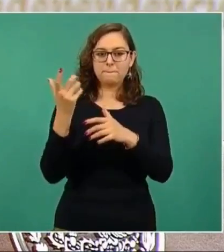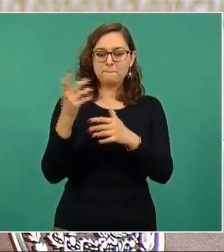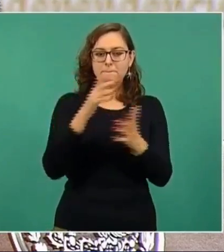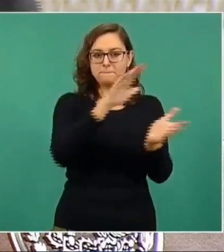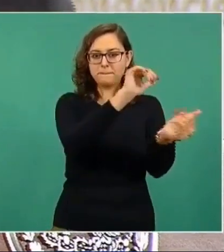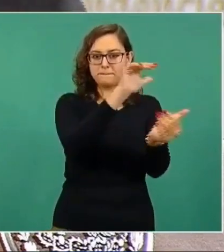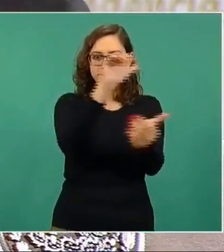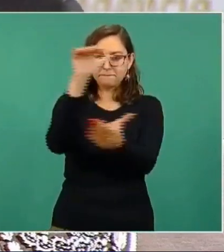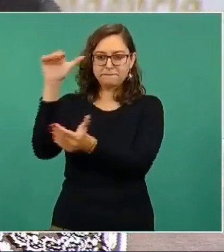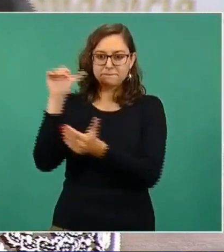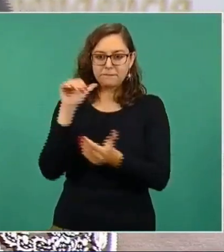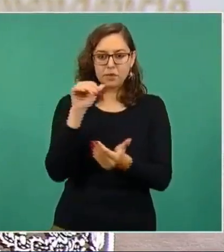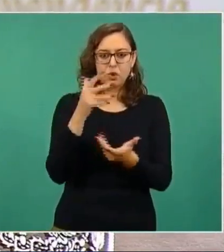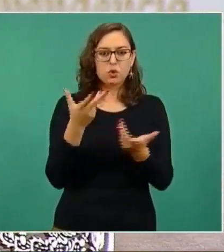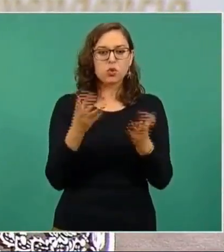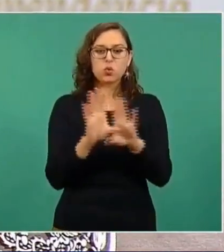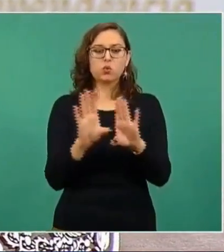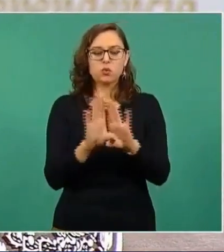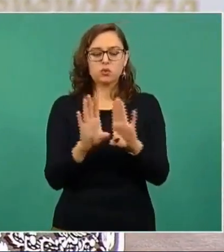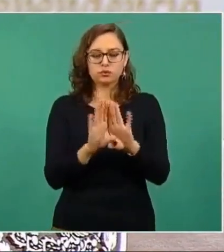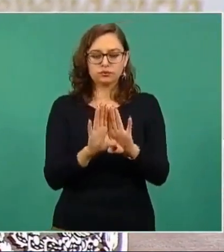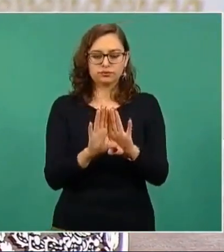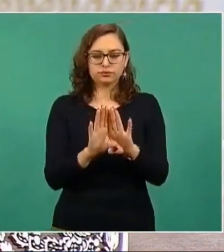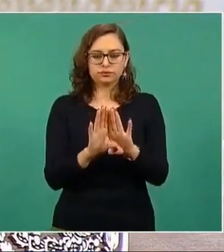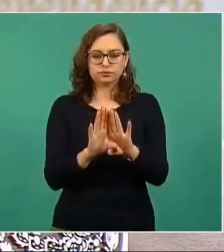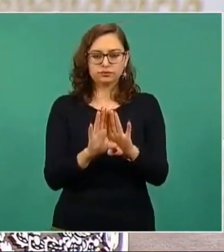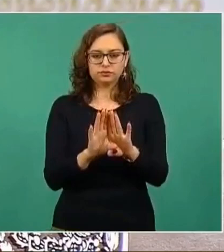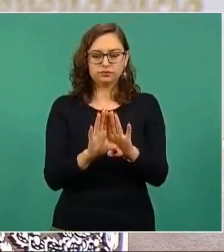Hay un, a ver si te,